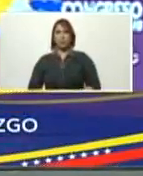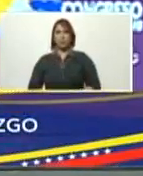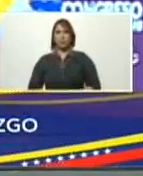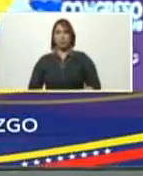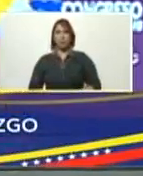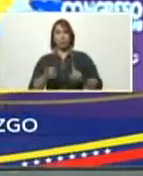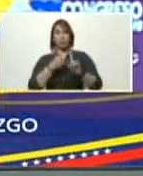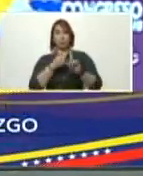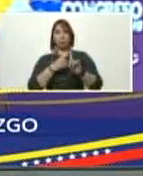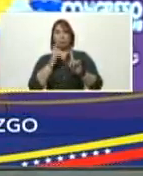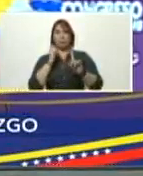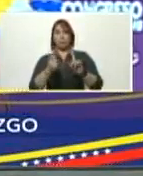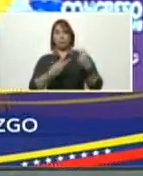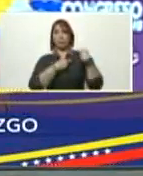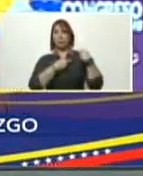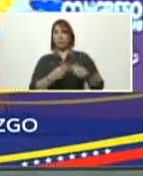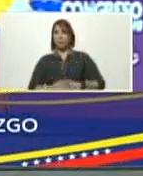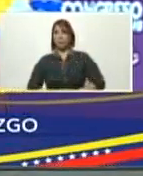Primera tarea.